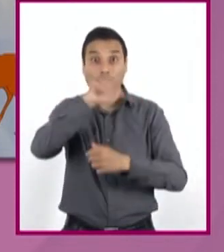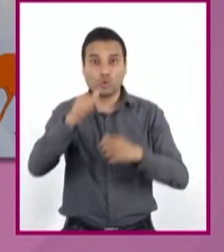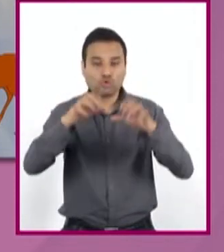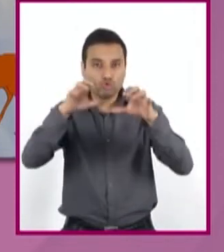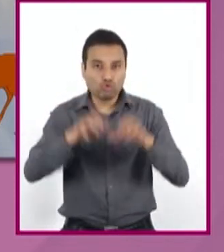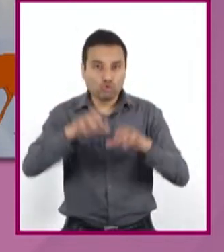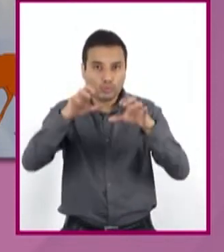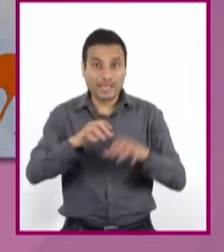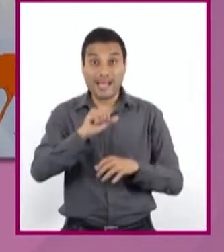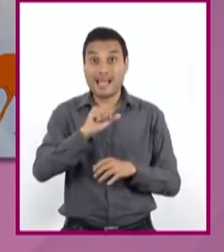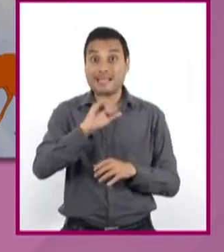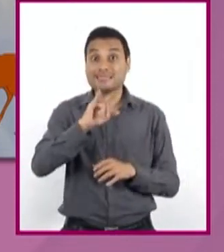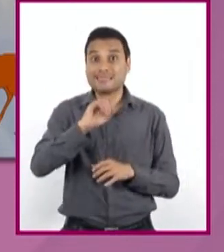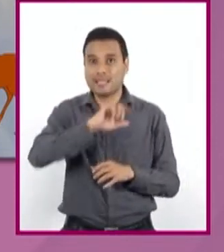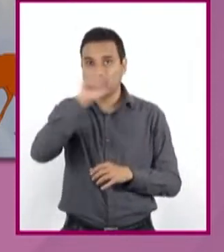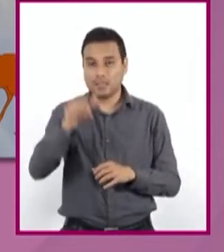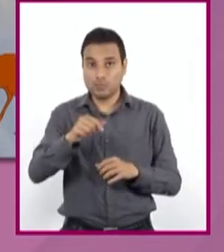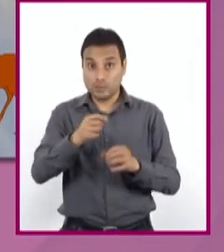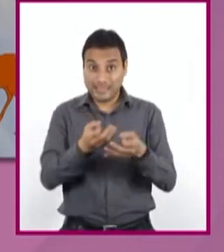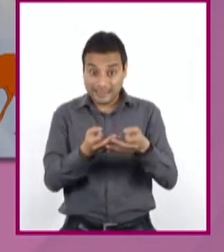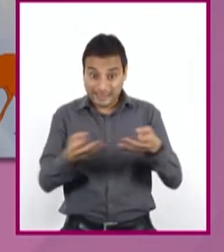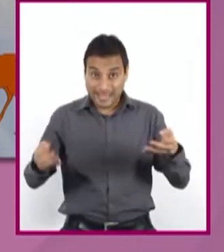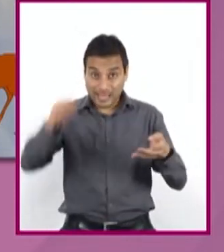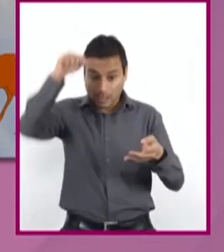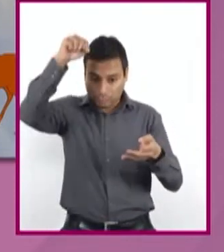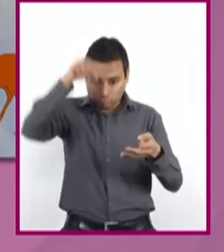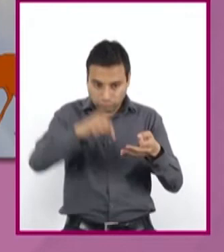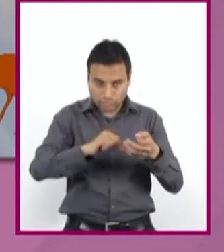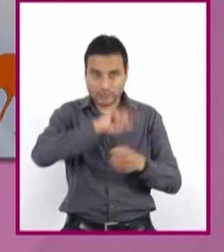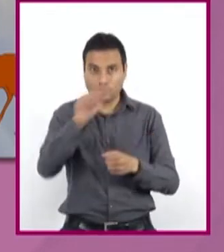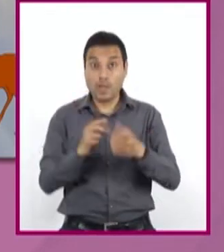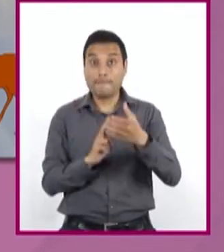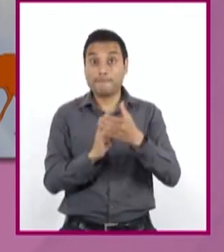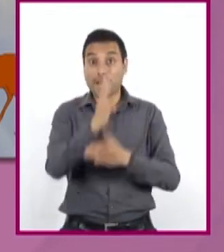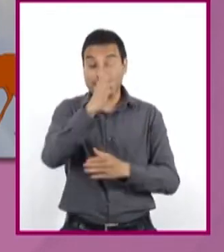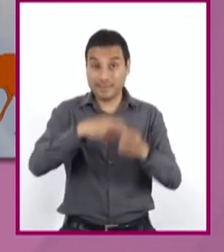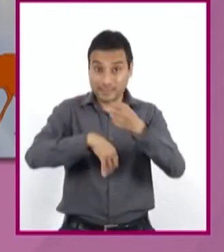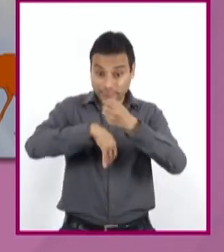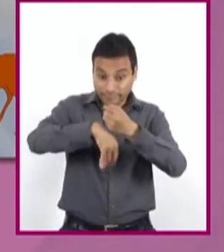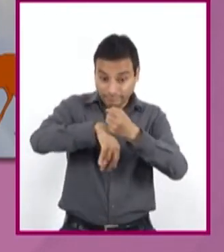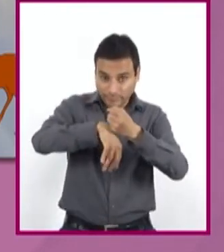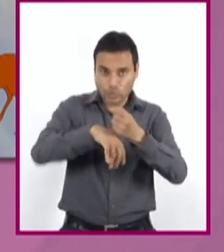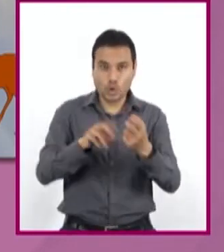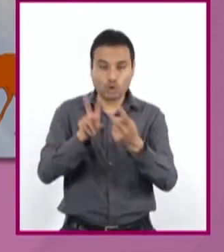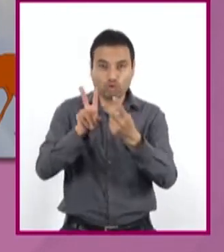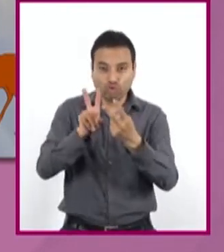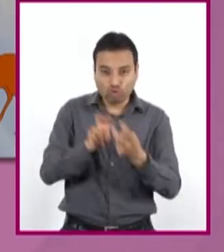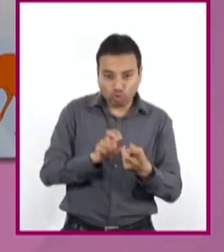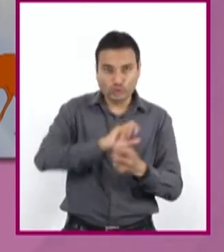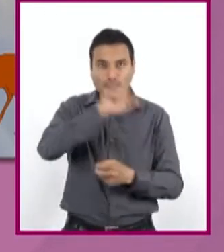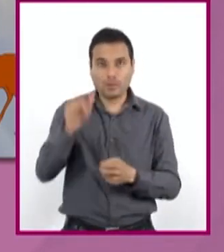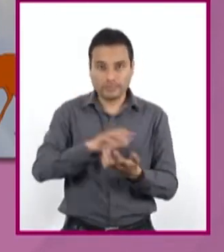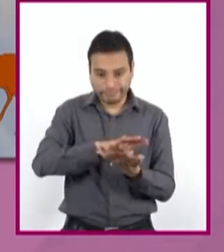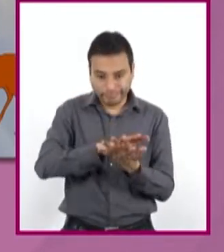de nuevo al suelo, en donde las raíces de las plantas lo absorberán y lo convertirán en parte de las proteínas.